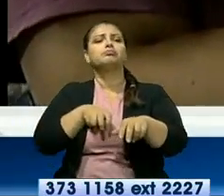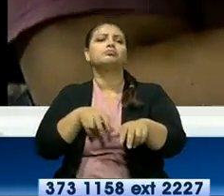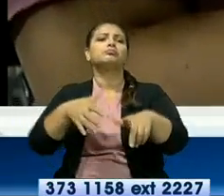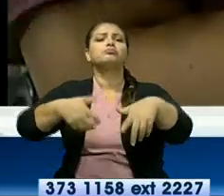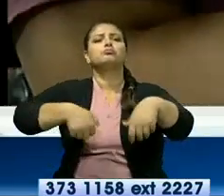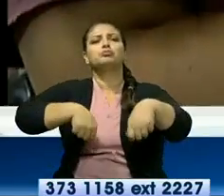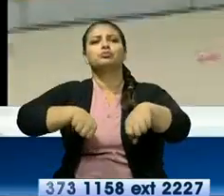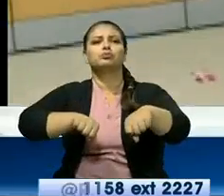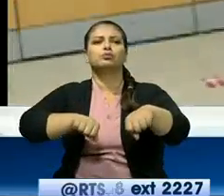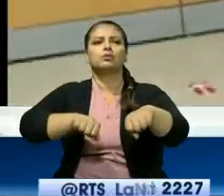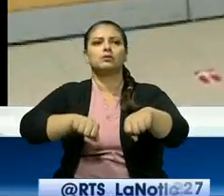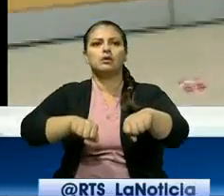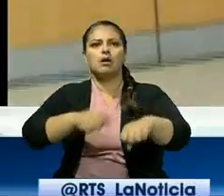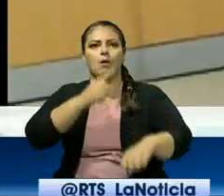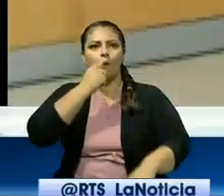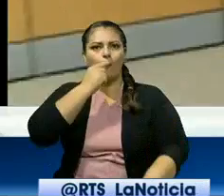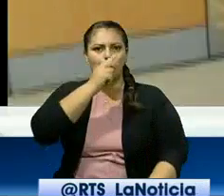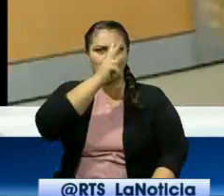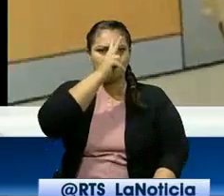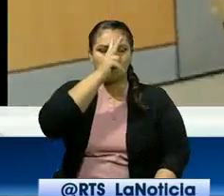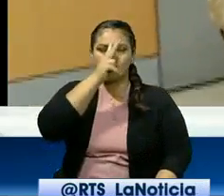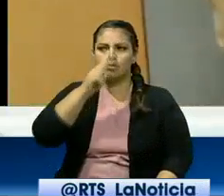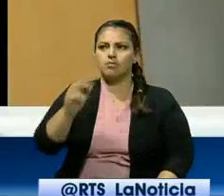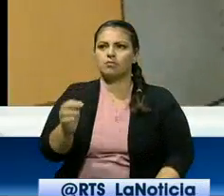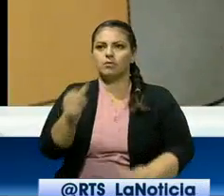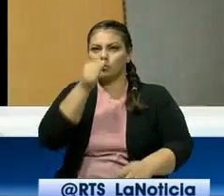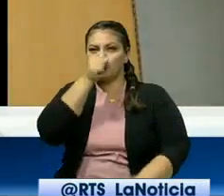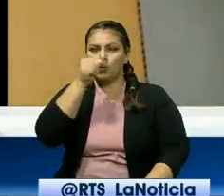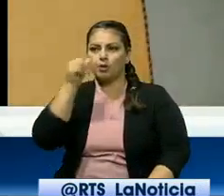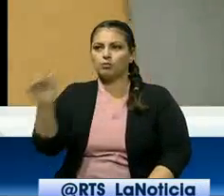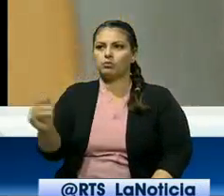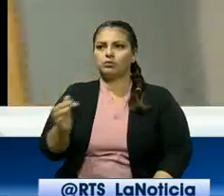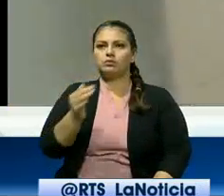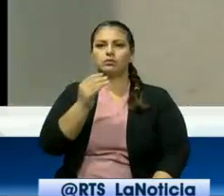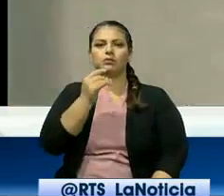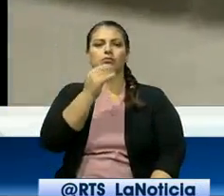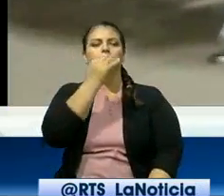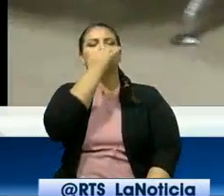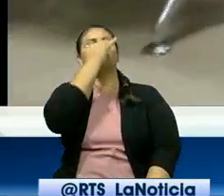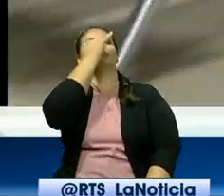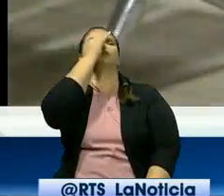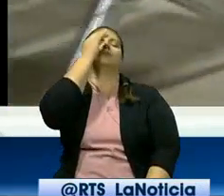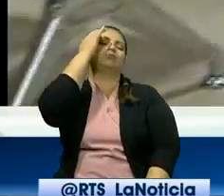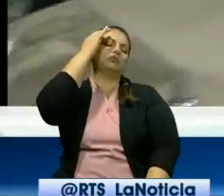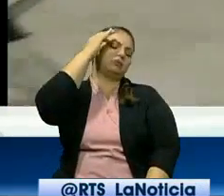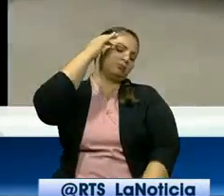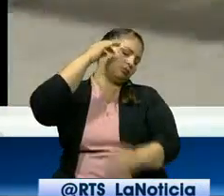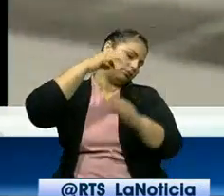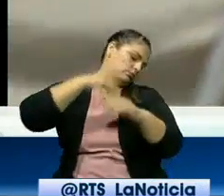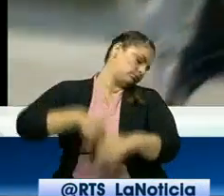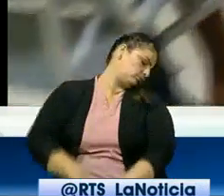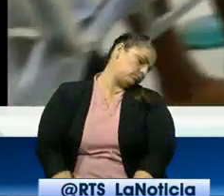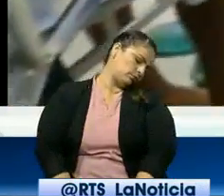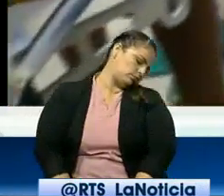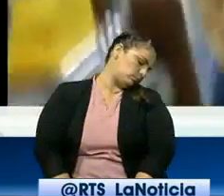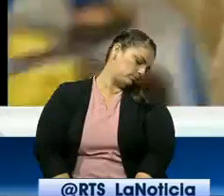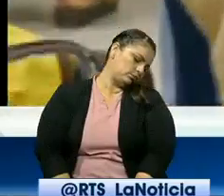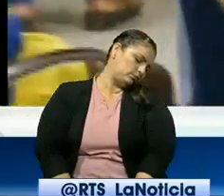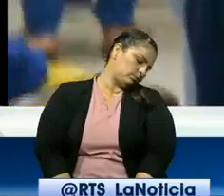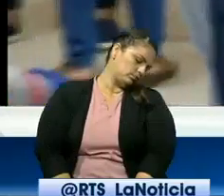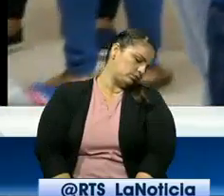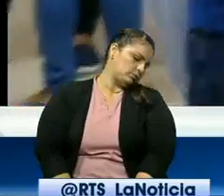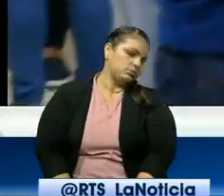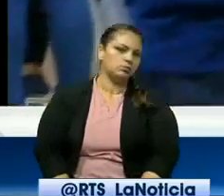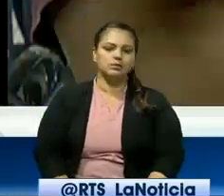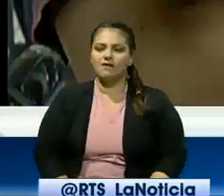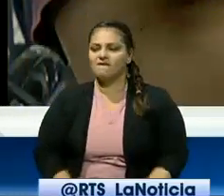Y en eso él ha venido y la ha subido a la tricimoto y la ha drogado y la ha metido a altísimo alcohol. Sí, ella estaba que espumeaba de... hasta que le duele